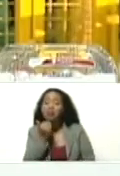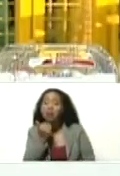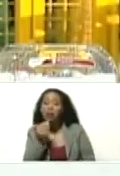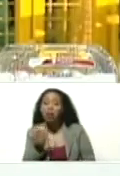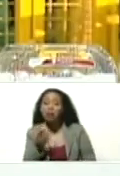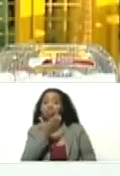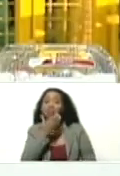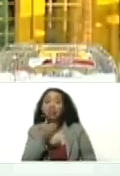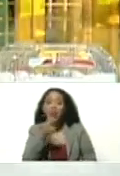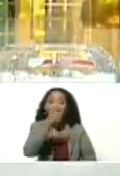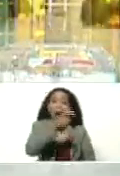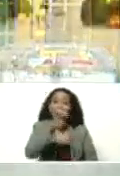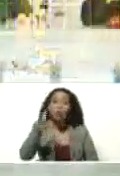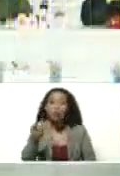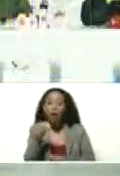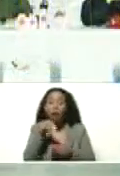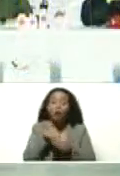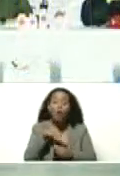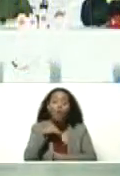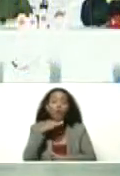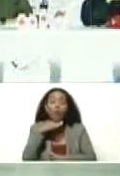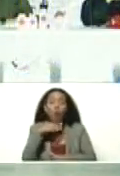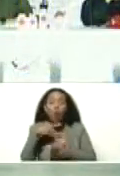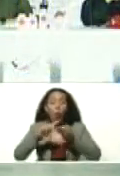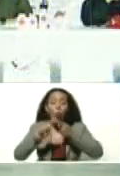Diciembre la gente está atareada.